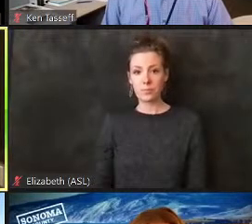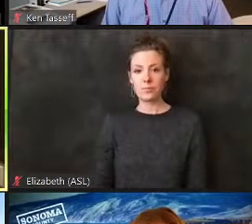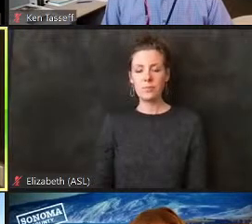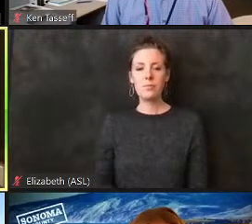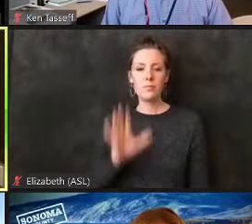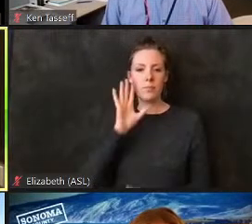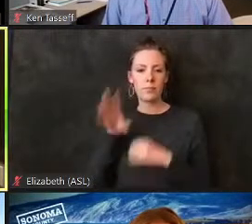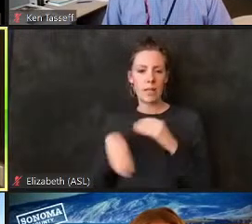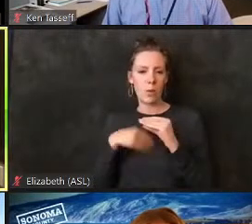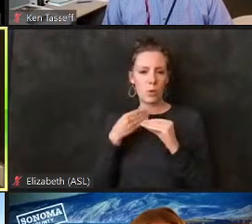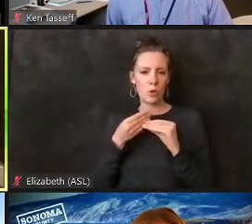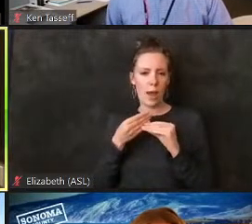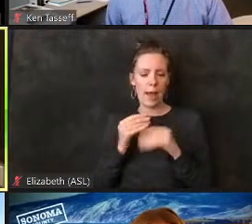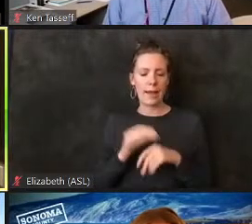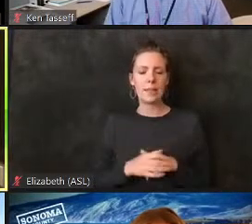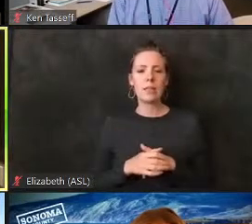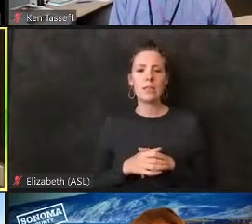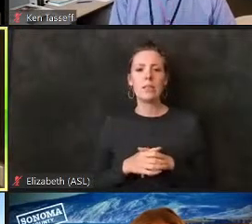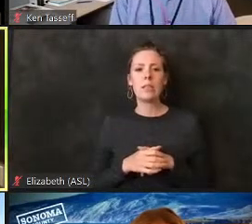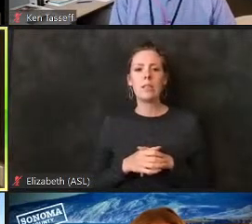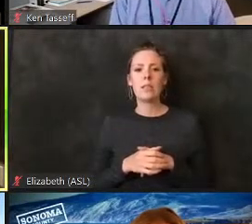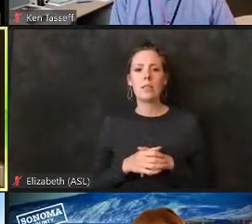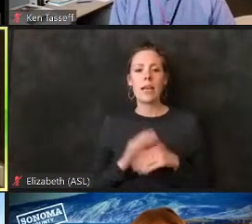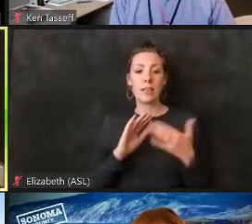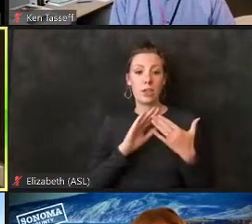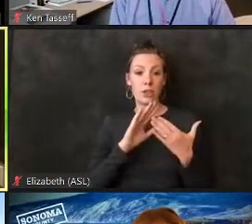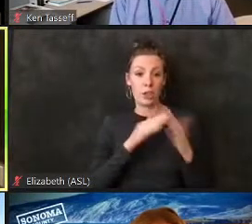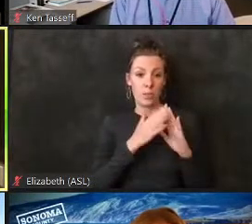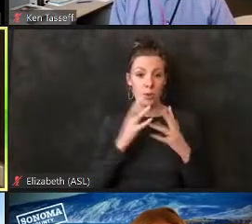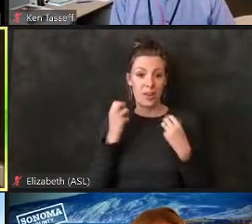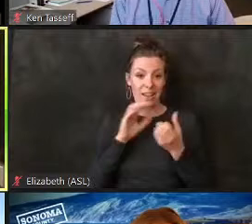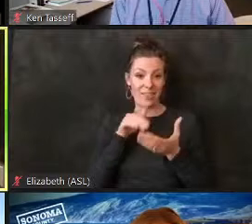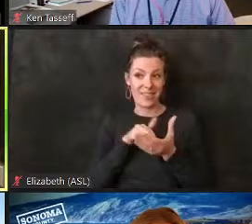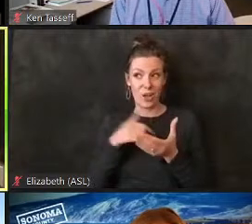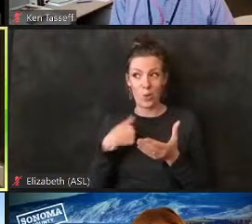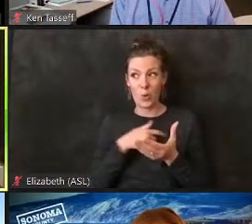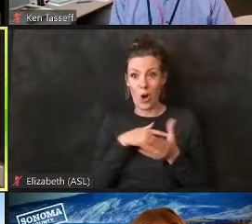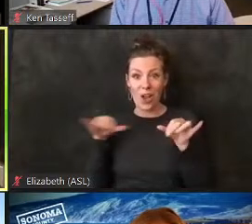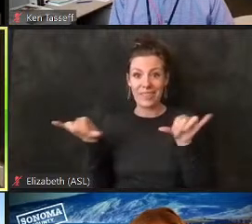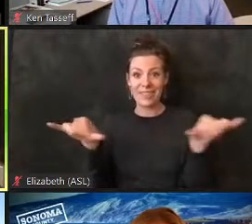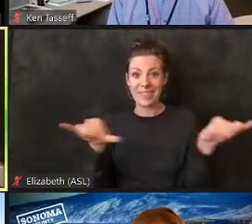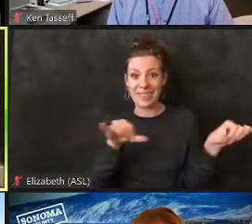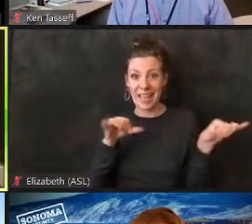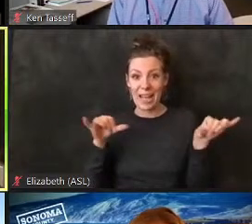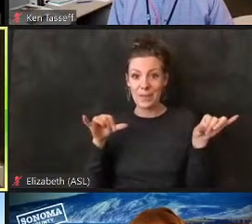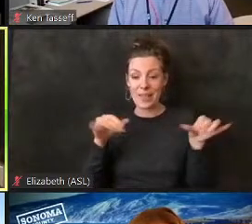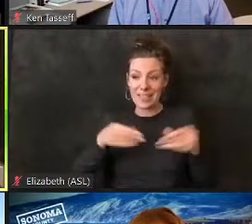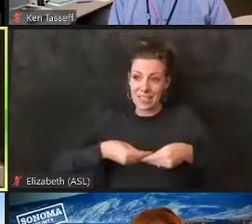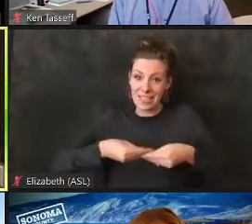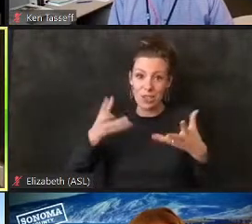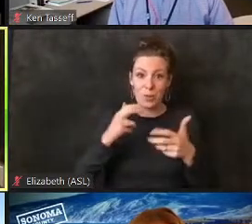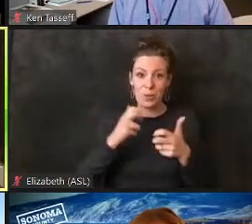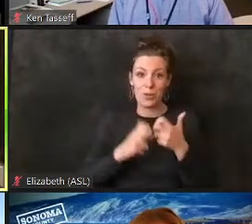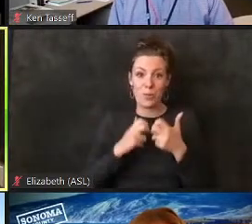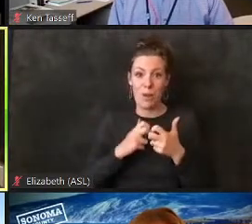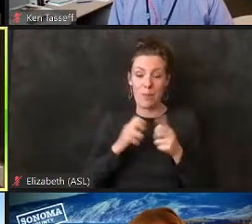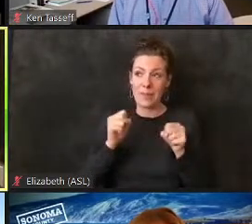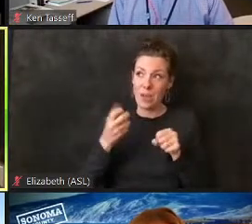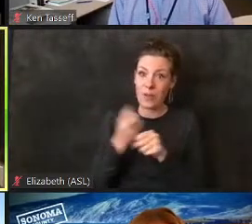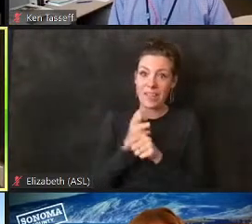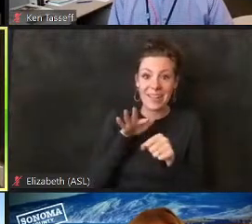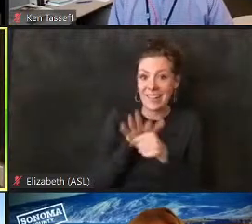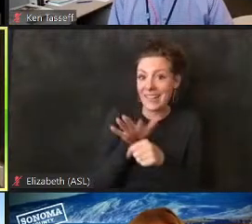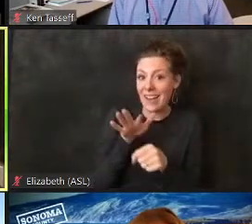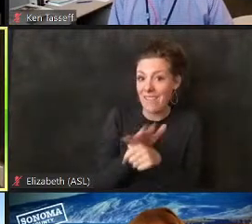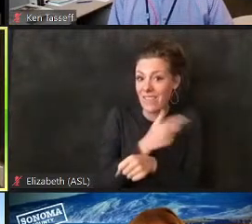esas pláticas o esas discusiones que están tomando a cabo. It's a distribution problem. And so I think the question is, can we get enough vaccines for